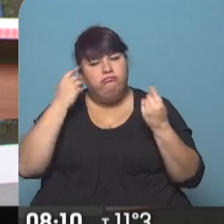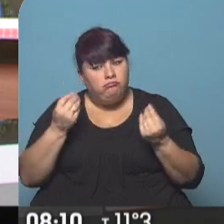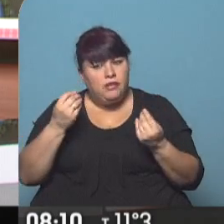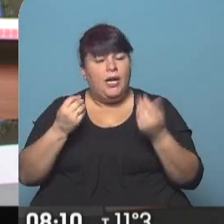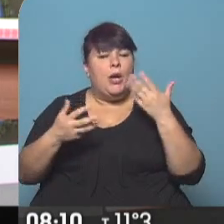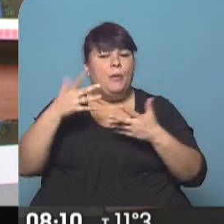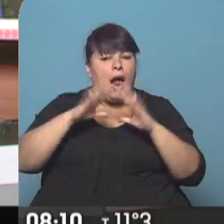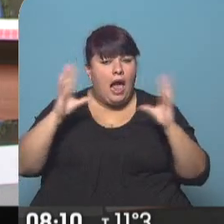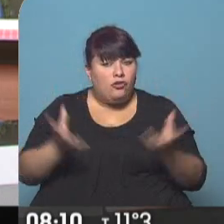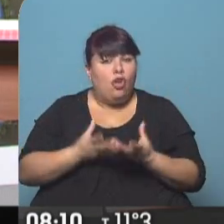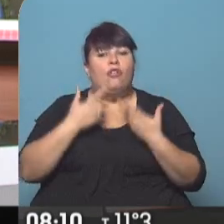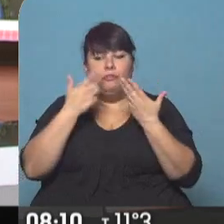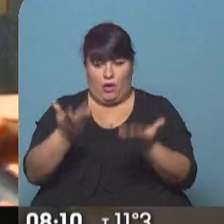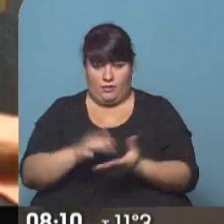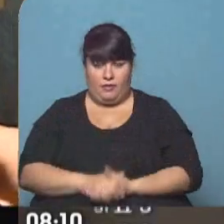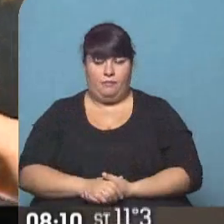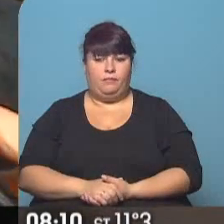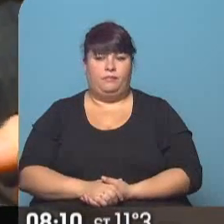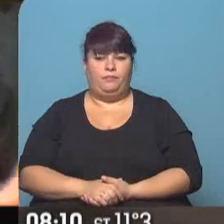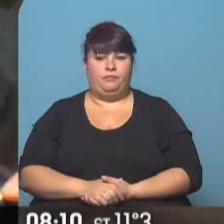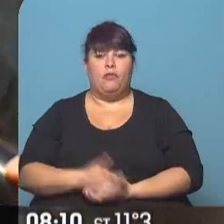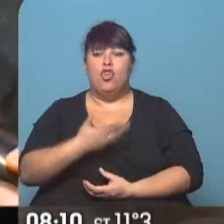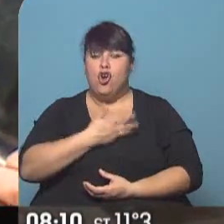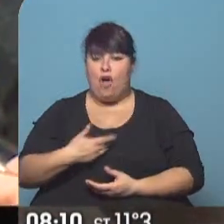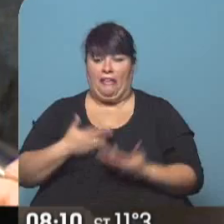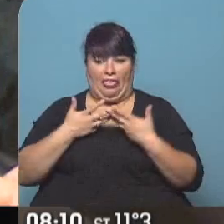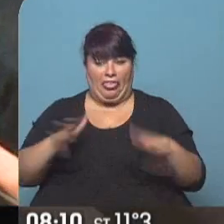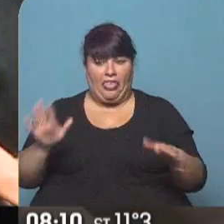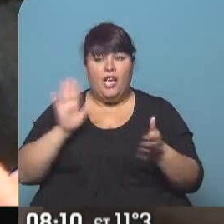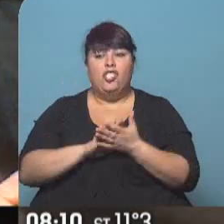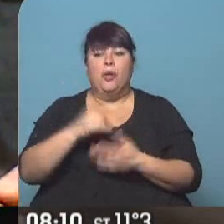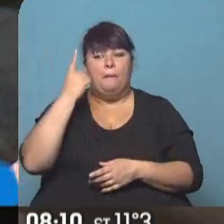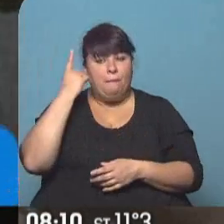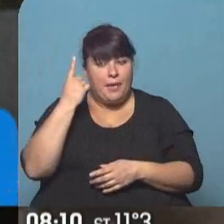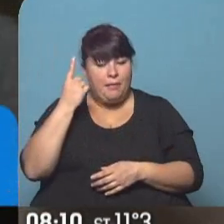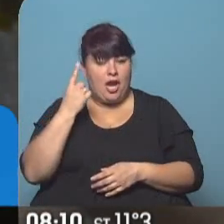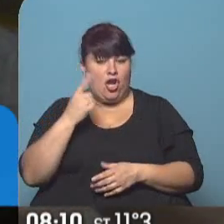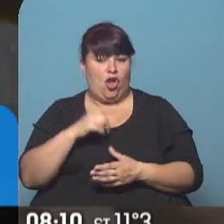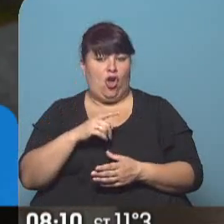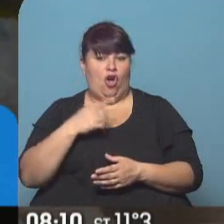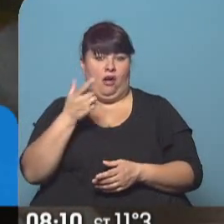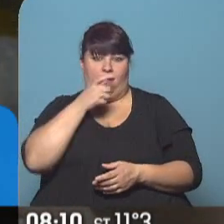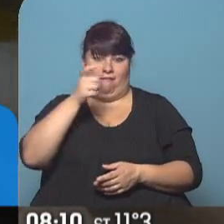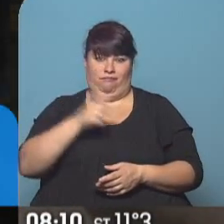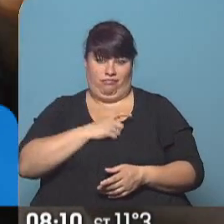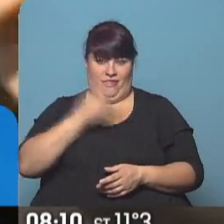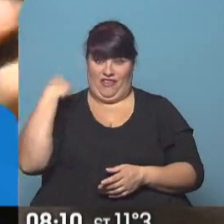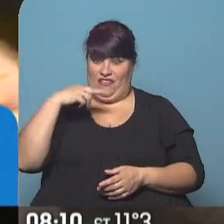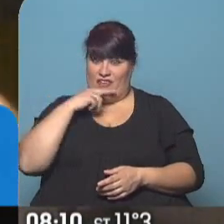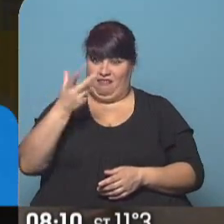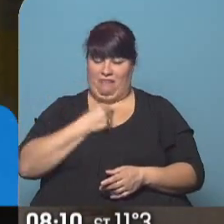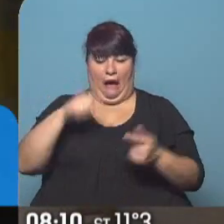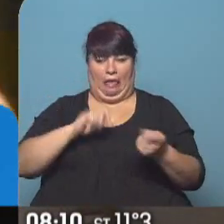el balance, y aquí está. El gobierno dio marcha atrás con la primera respuesta que nos había dado el viernes